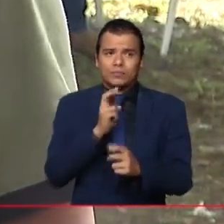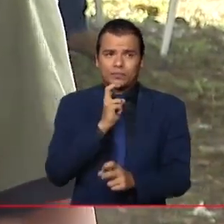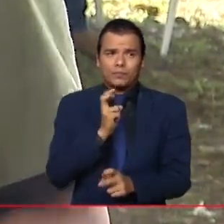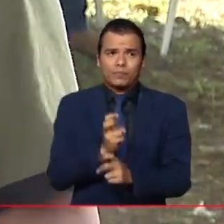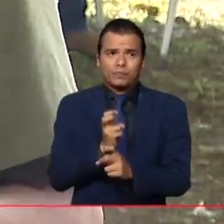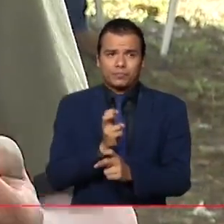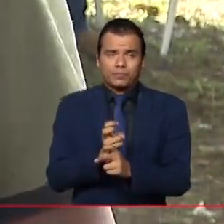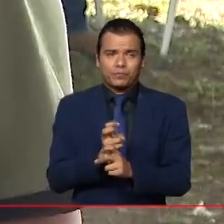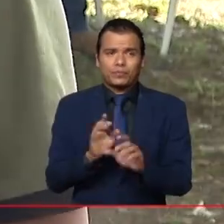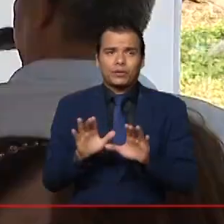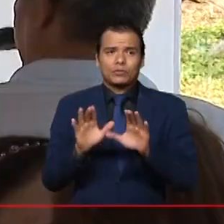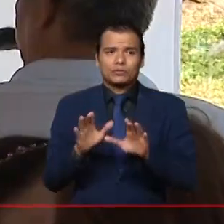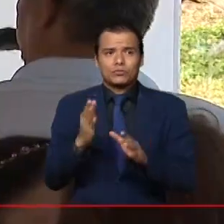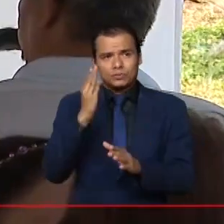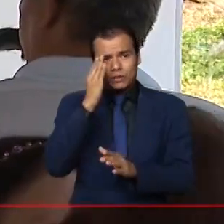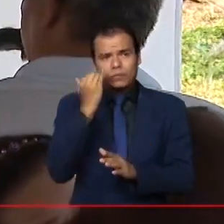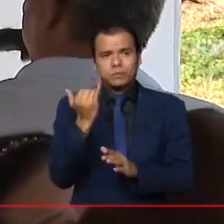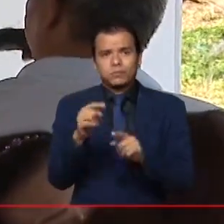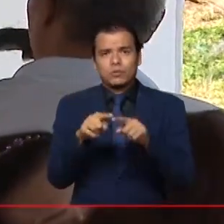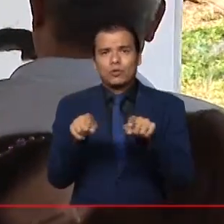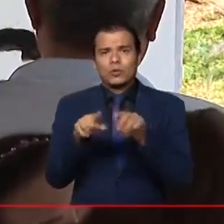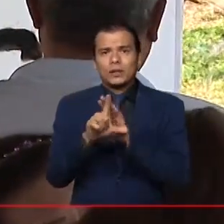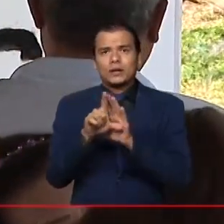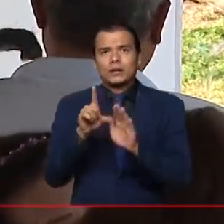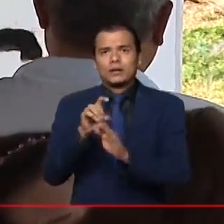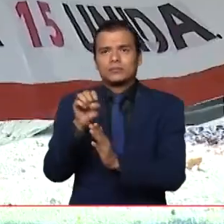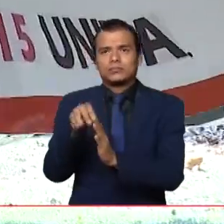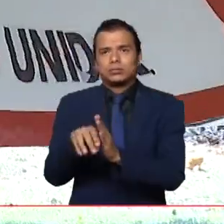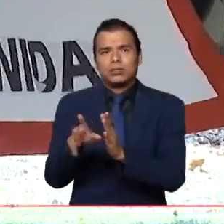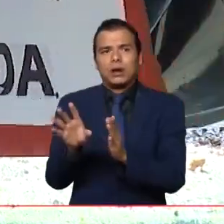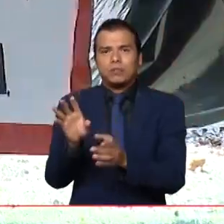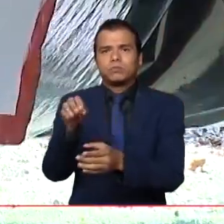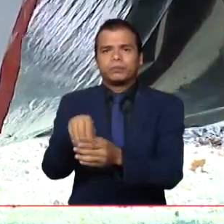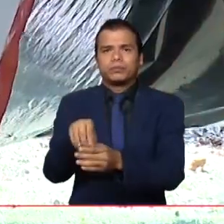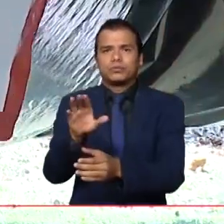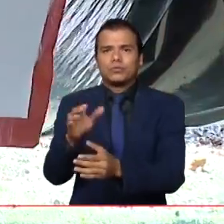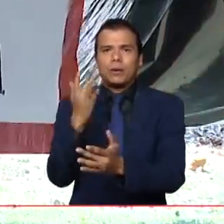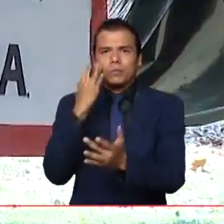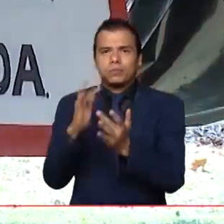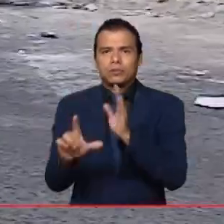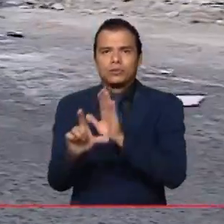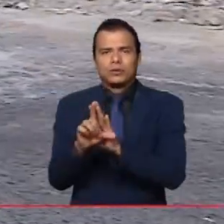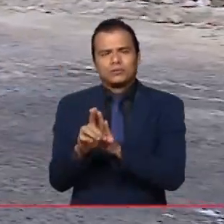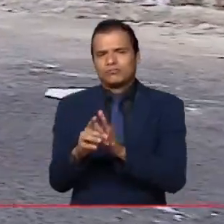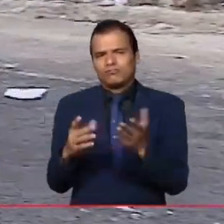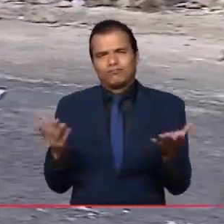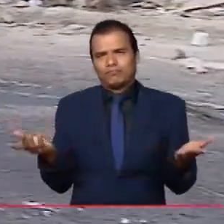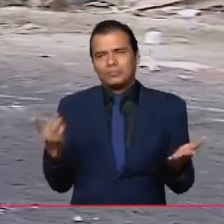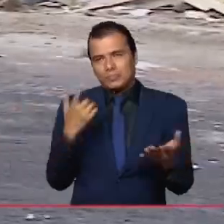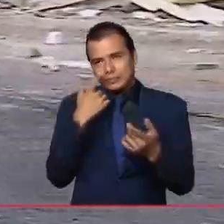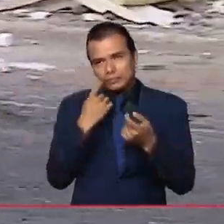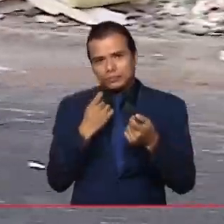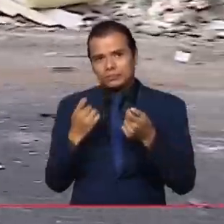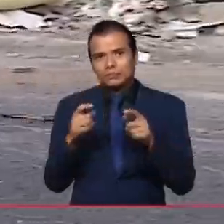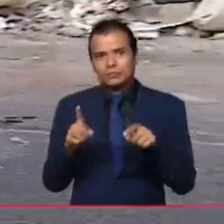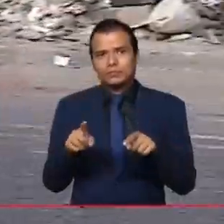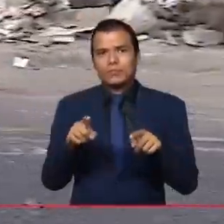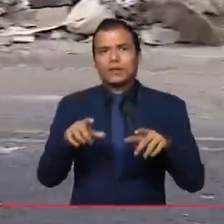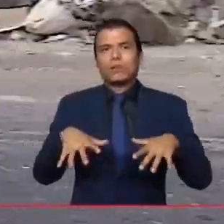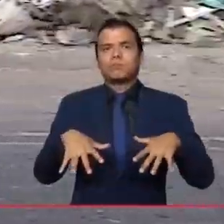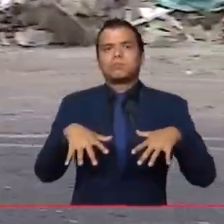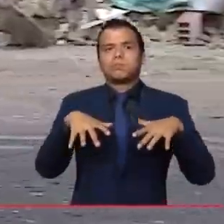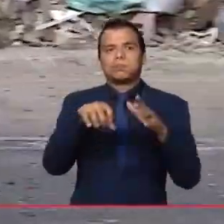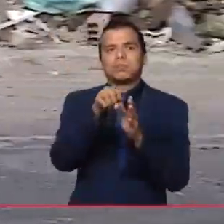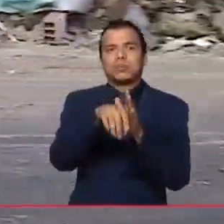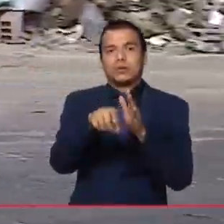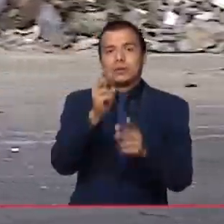sólidos irregulares. Por eso creemos que este debe ser un tema que se asuma con pinzas. Esta montaña de escombros es una